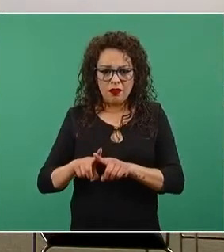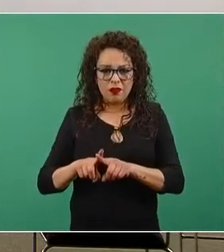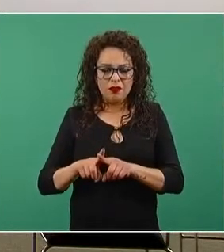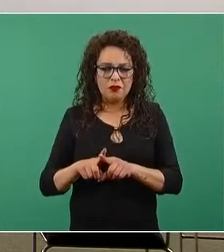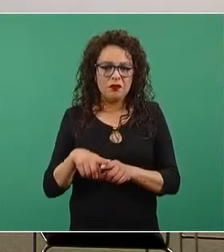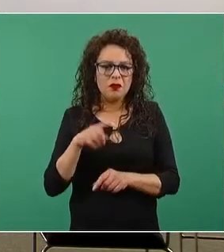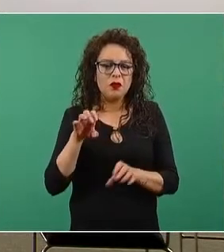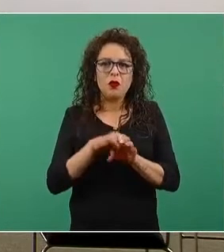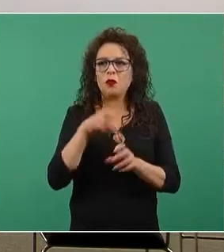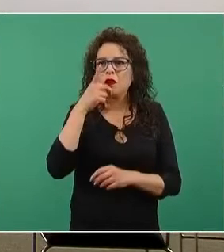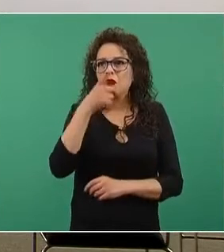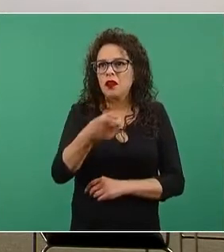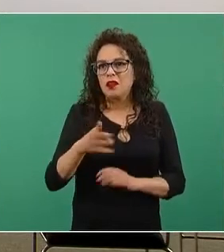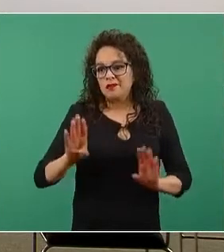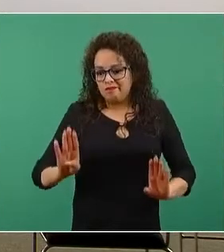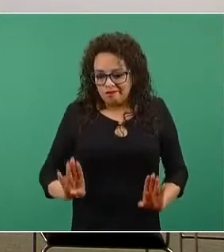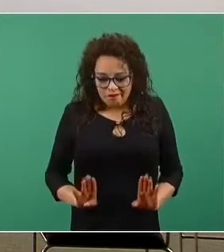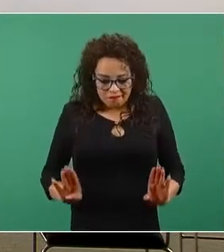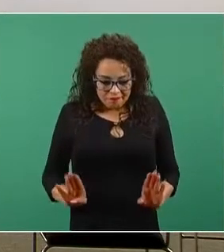características